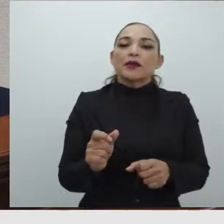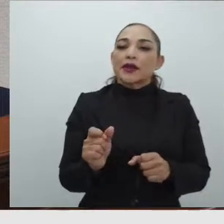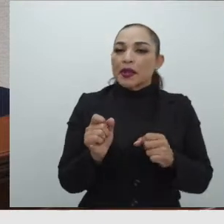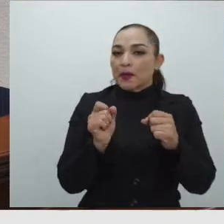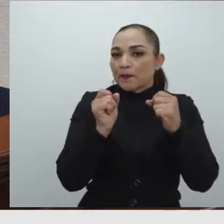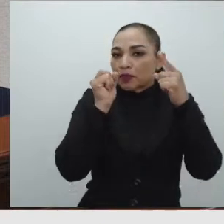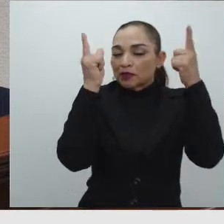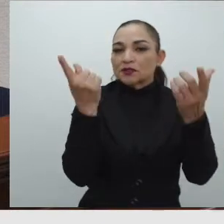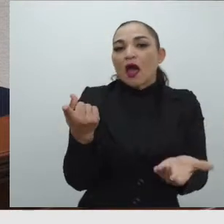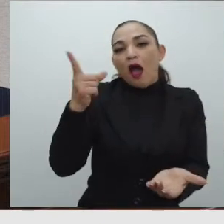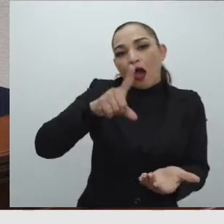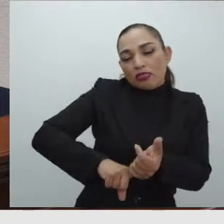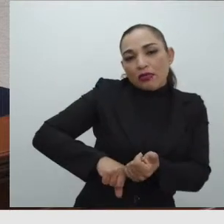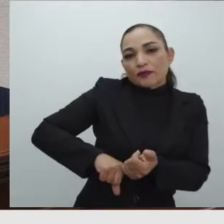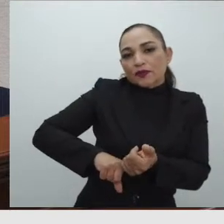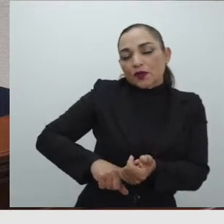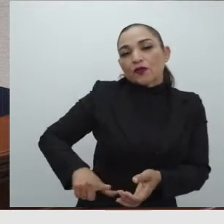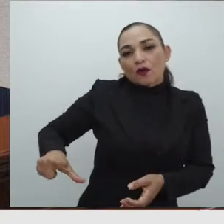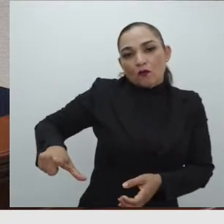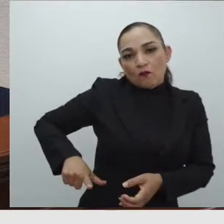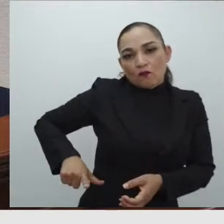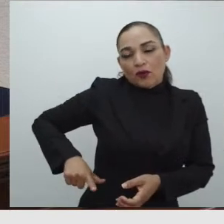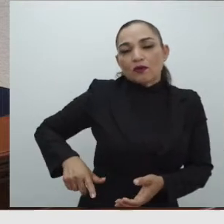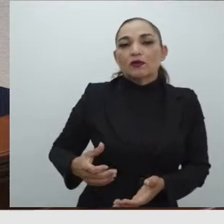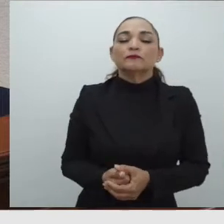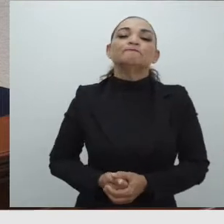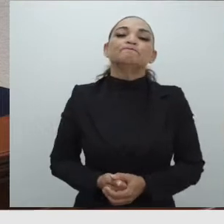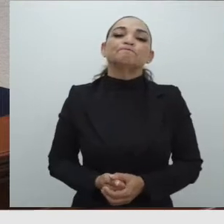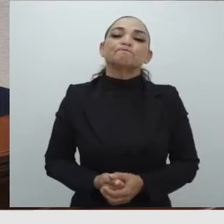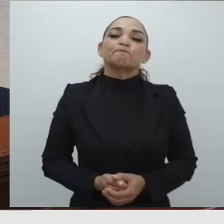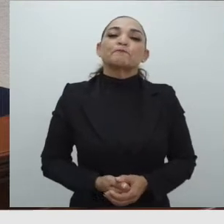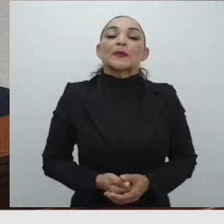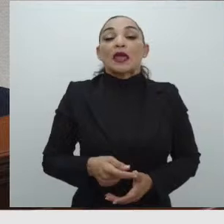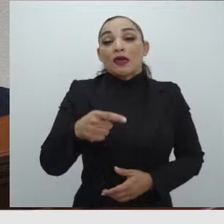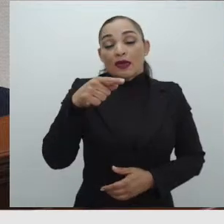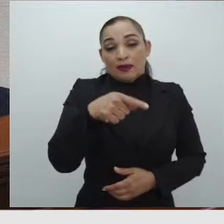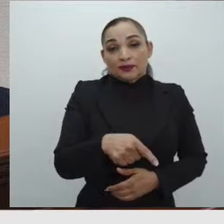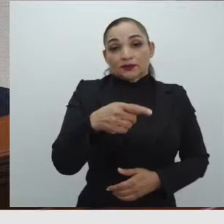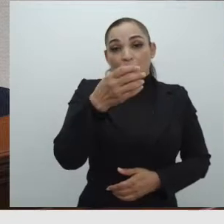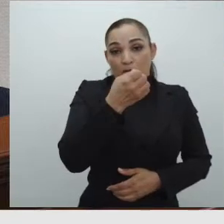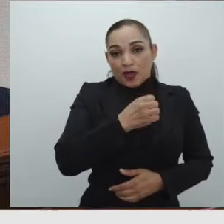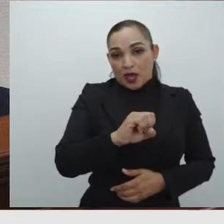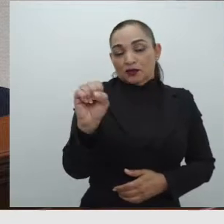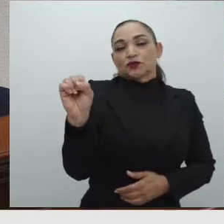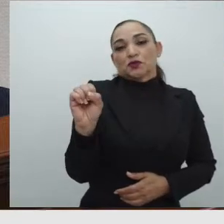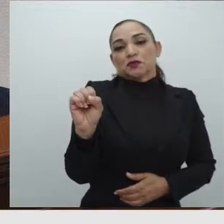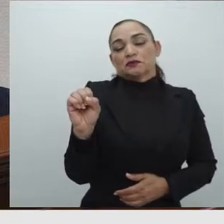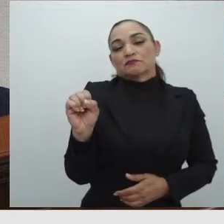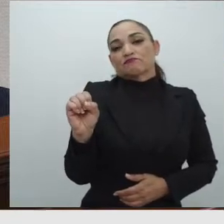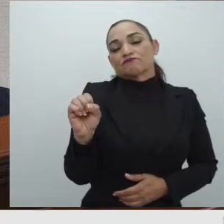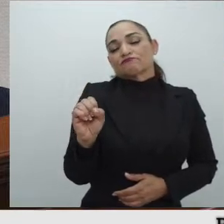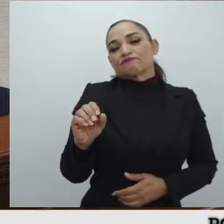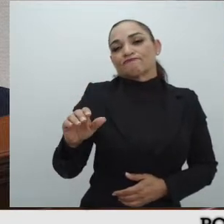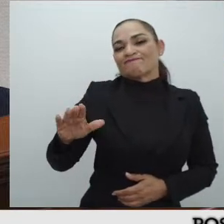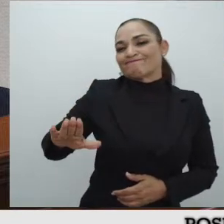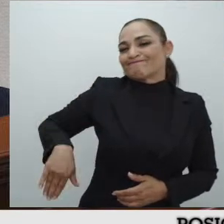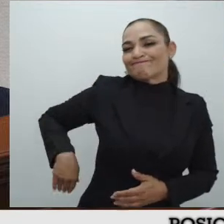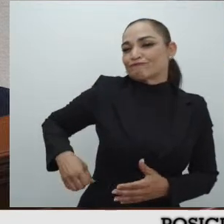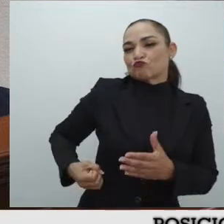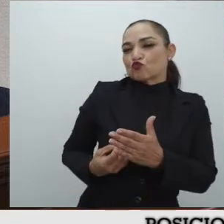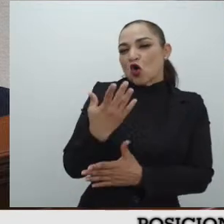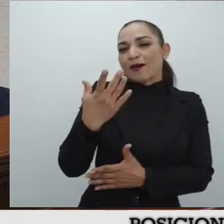público. Recordemos que esta obligación es relativamente nueva, pues fue en el año